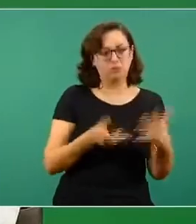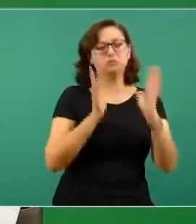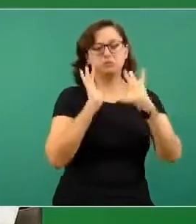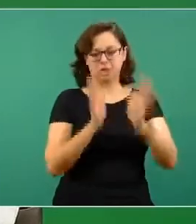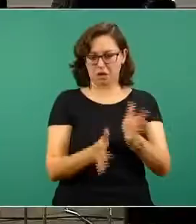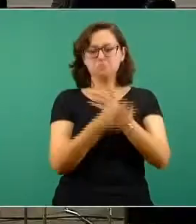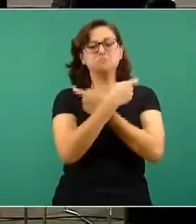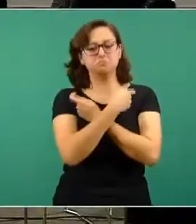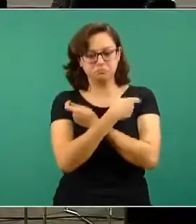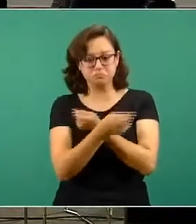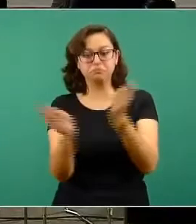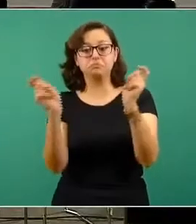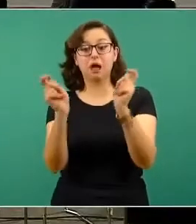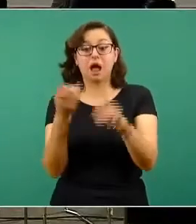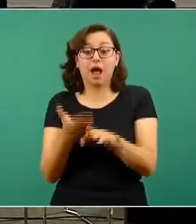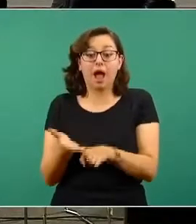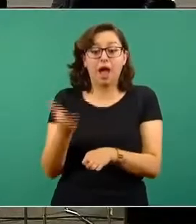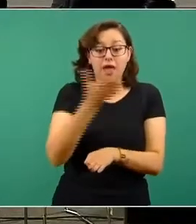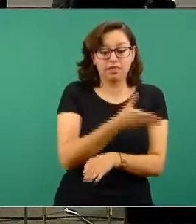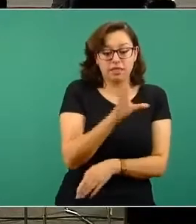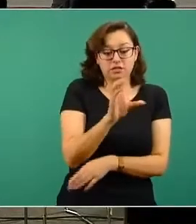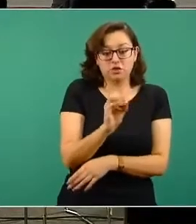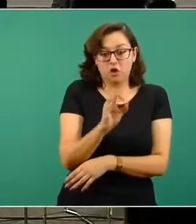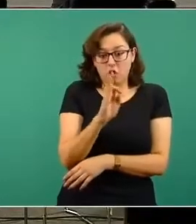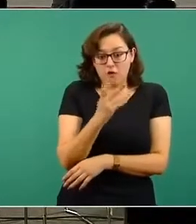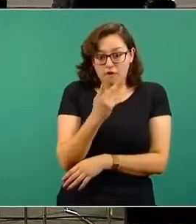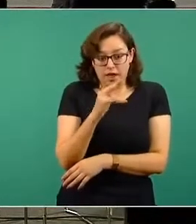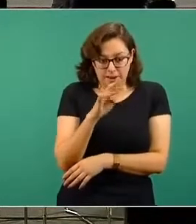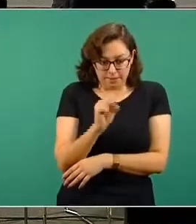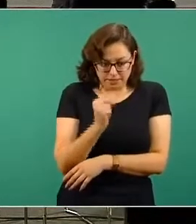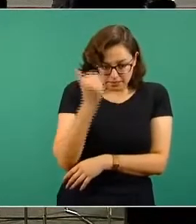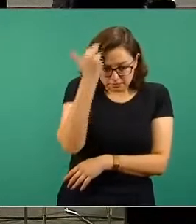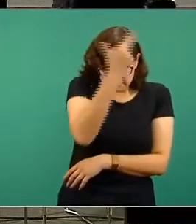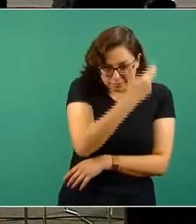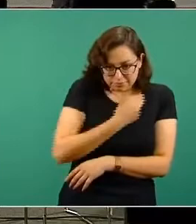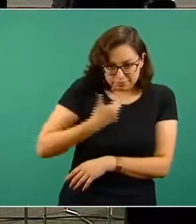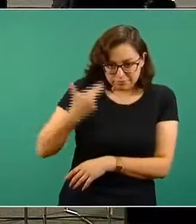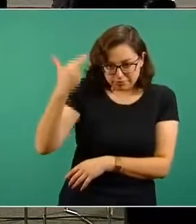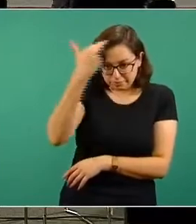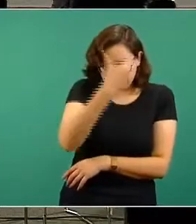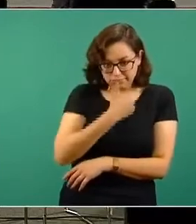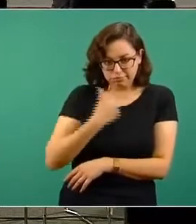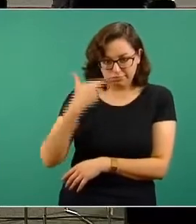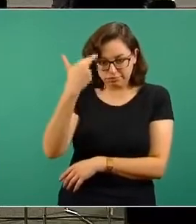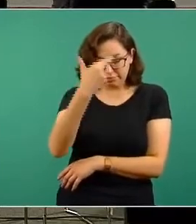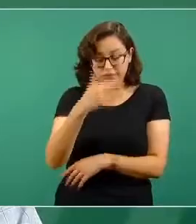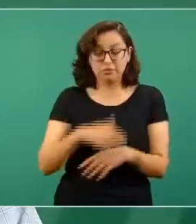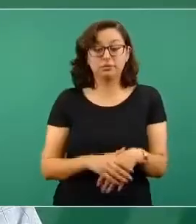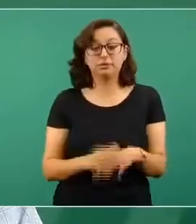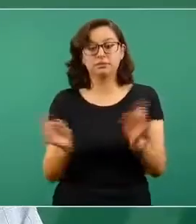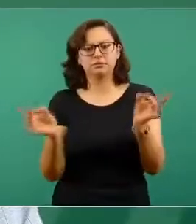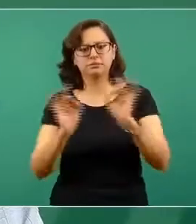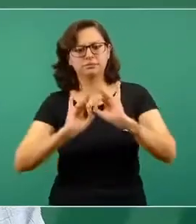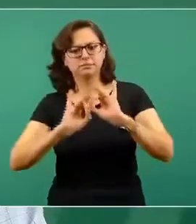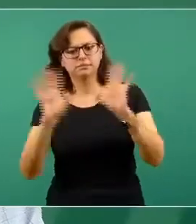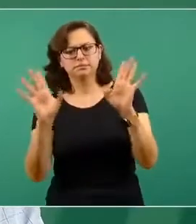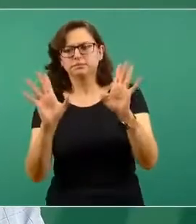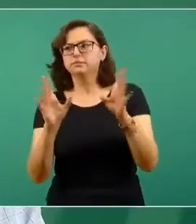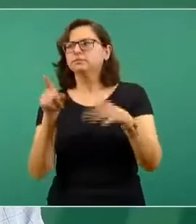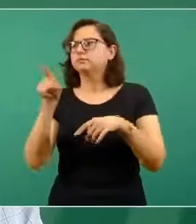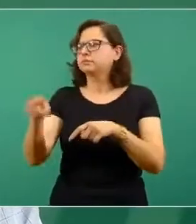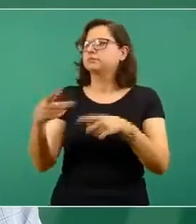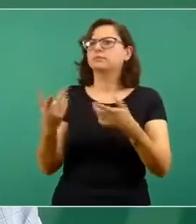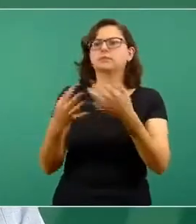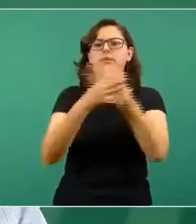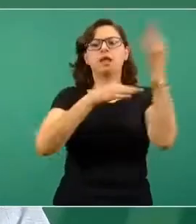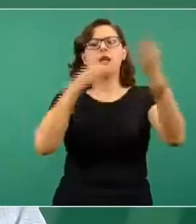controles de calidad que la COFEPRIS en su momento ha implementado. ¿Qué pasa cuando se da este caso de que surgen de